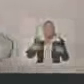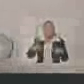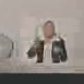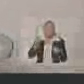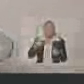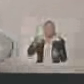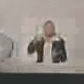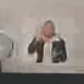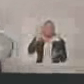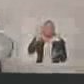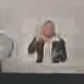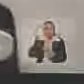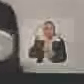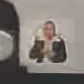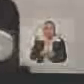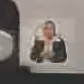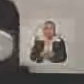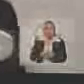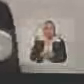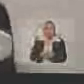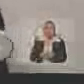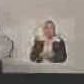particularmente en el tema que más nos ocupa